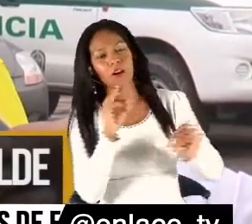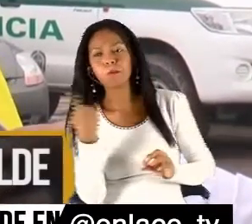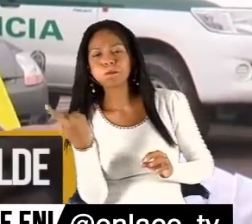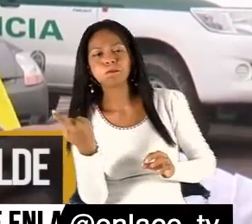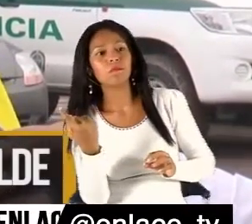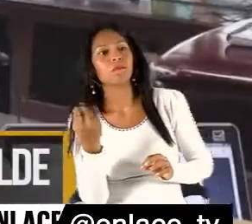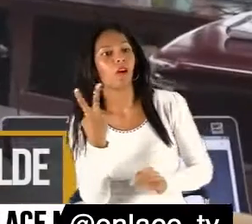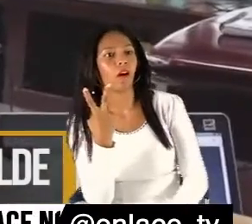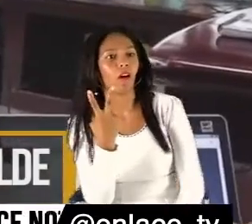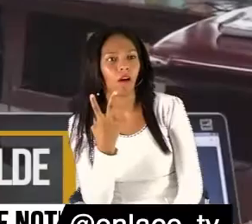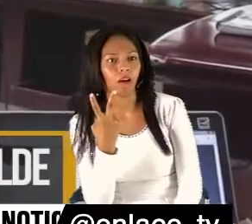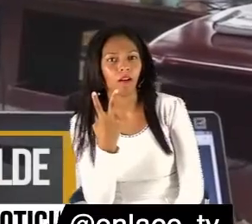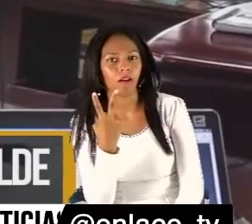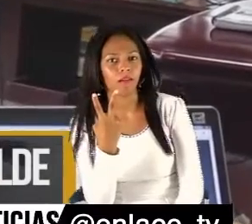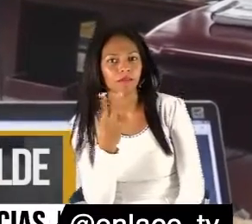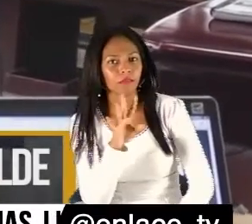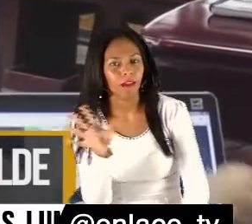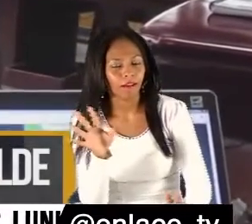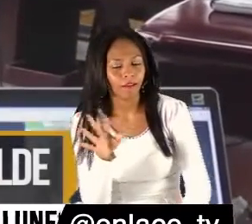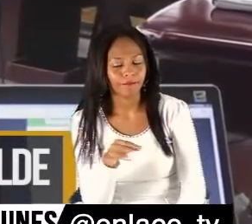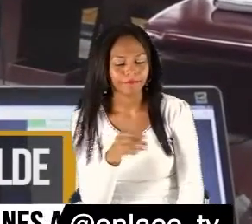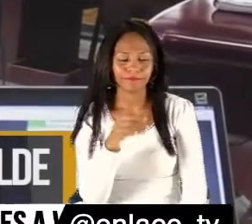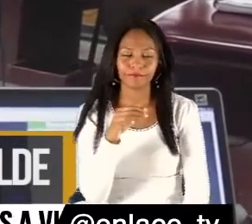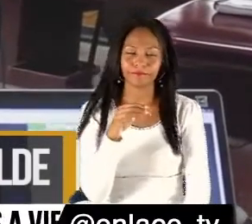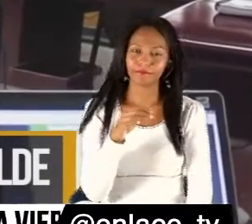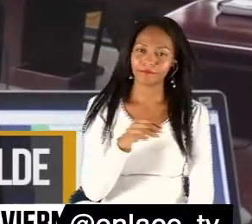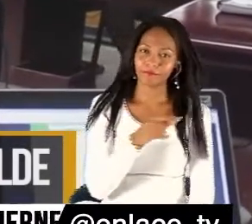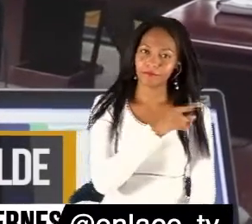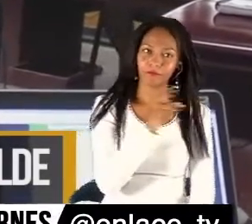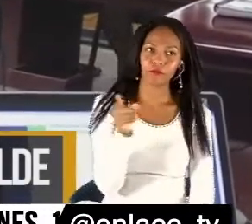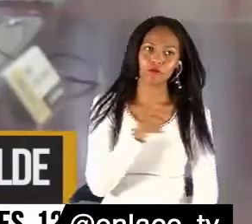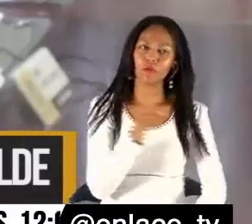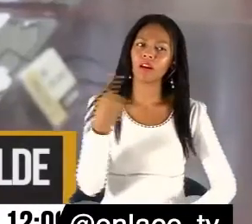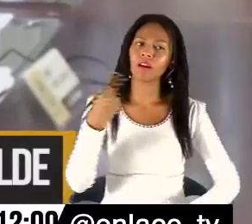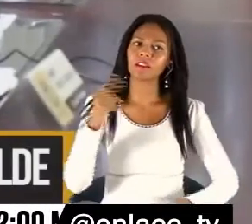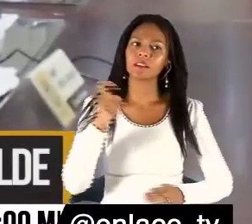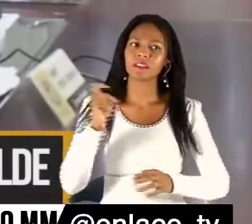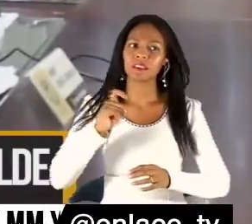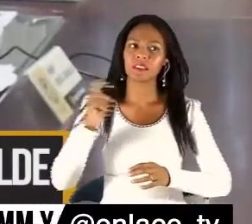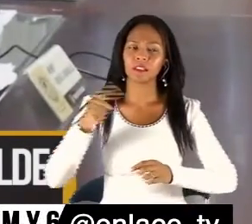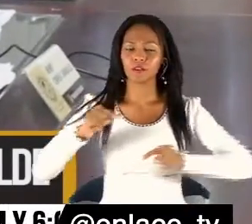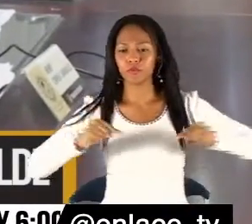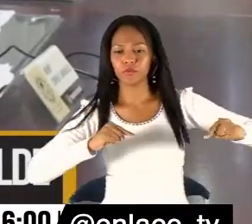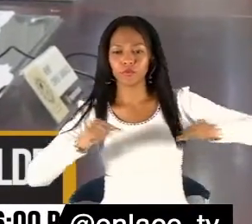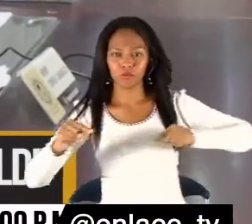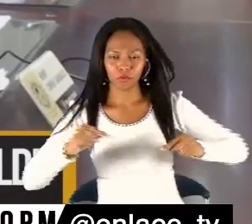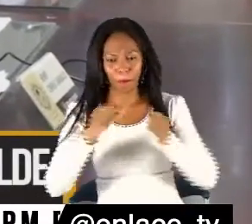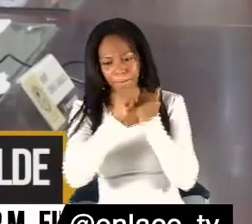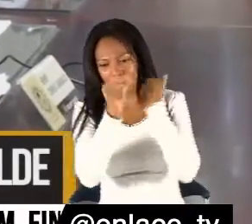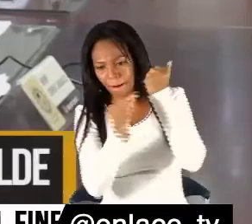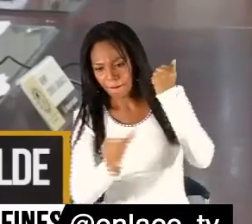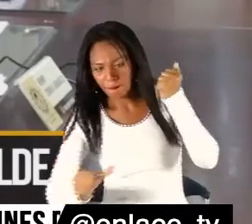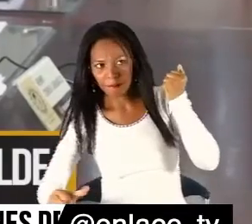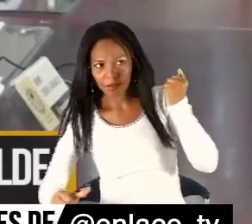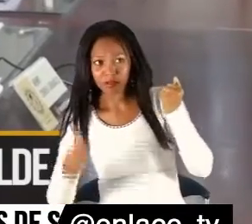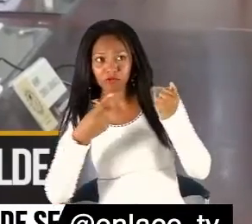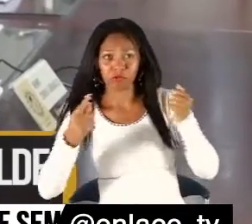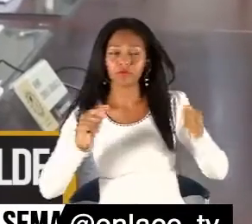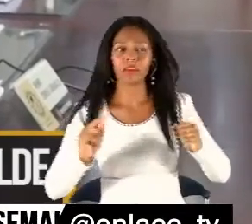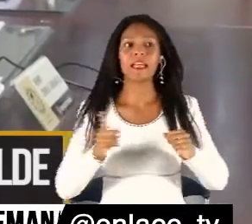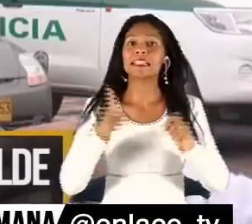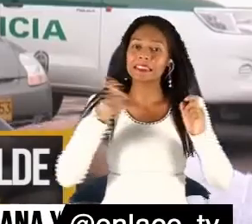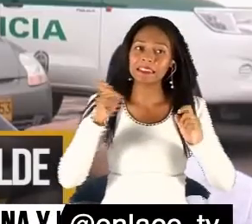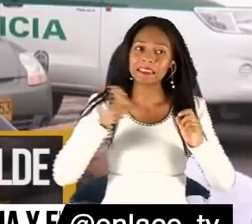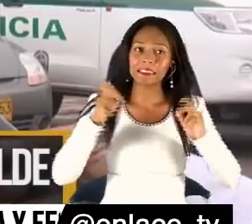hay 2 personas de planta. El mandatario local ha explicado que no se trata de una reestructuración administrativa, de lo que se trata, según él, es la de ampliar la nómina